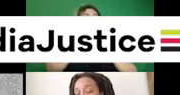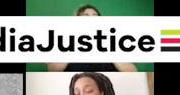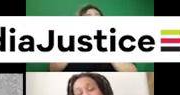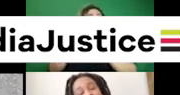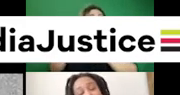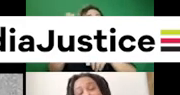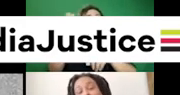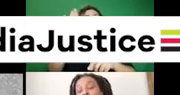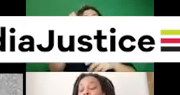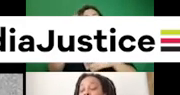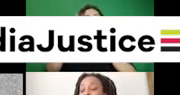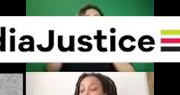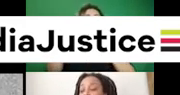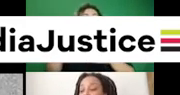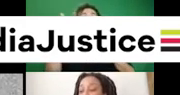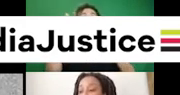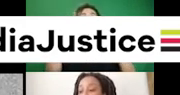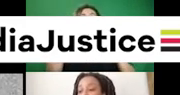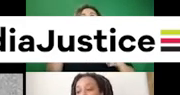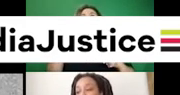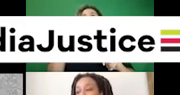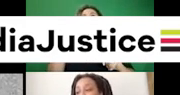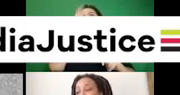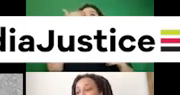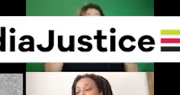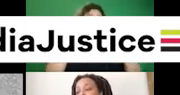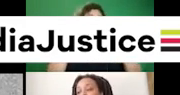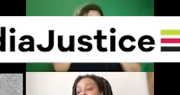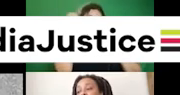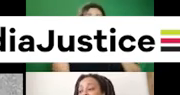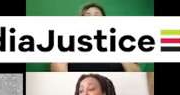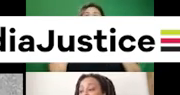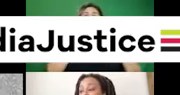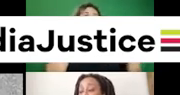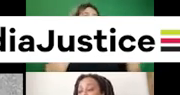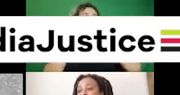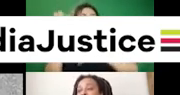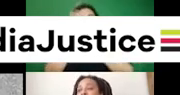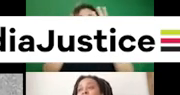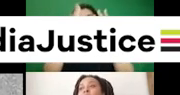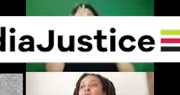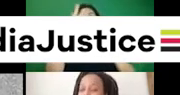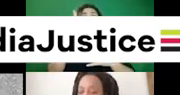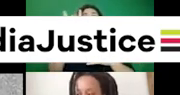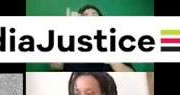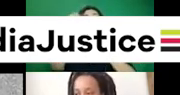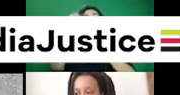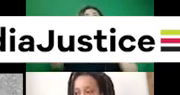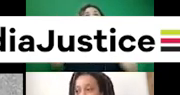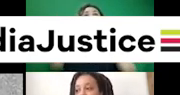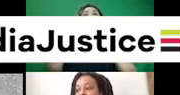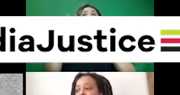donde vamos a ver cosas como la inversa que personar a alguien